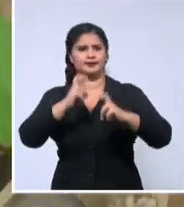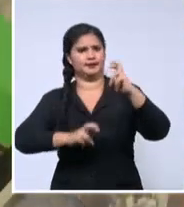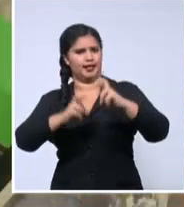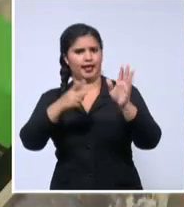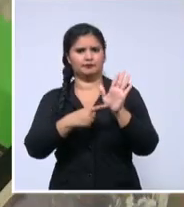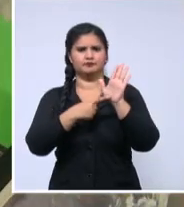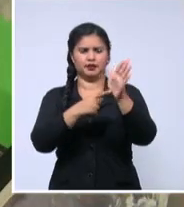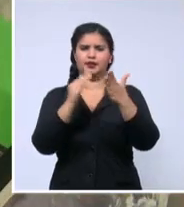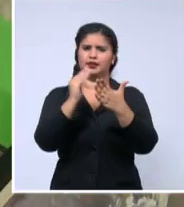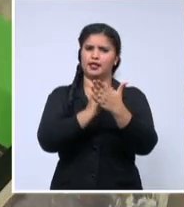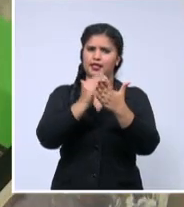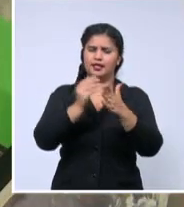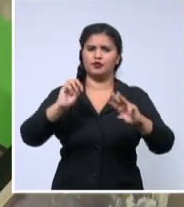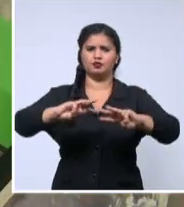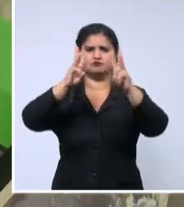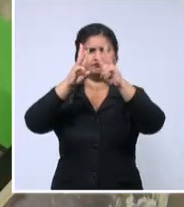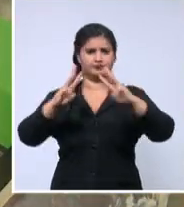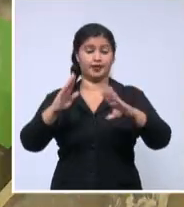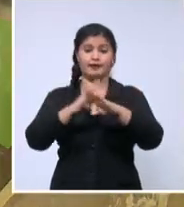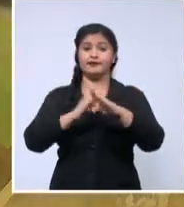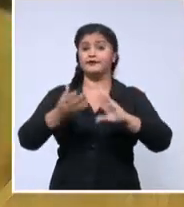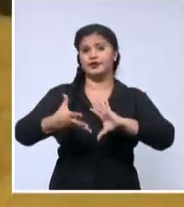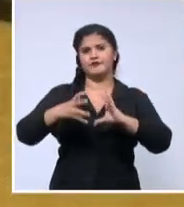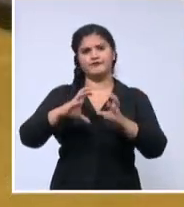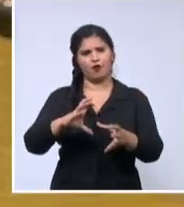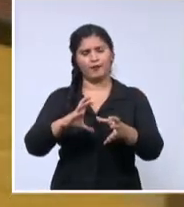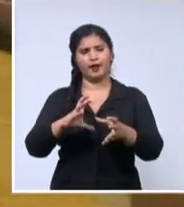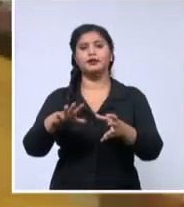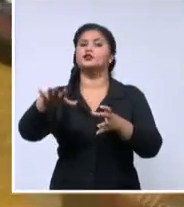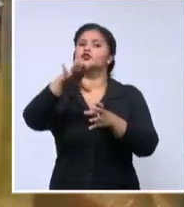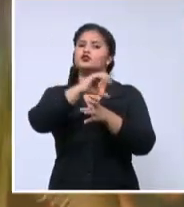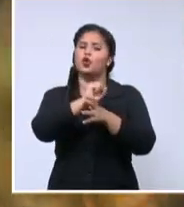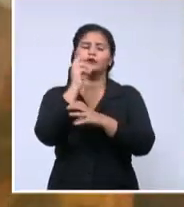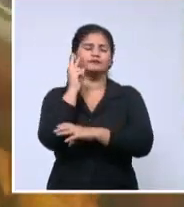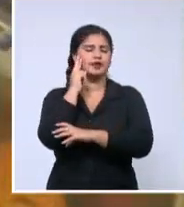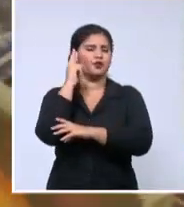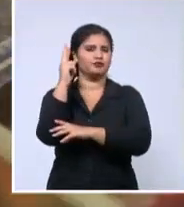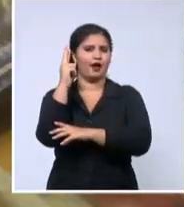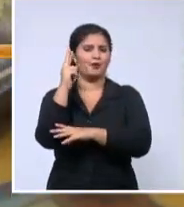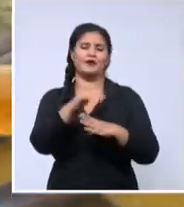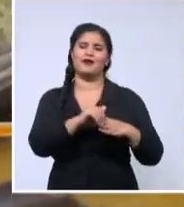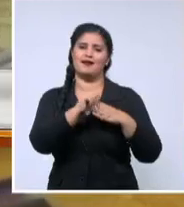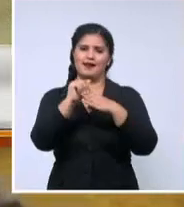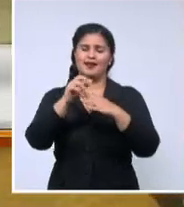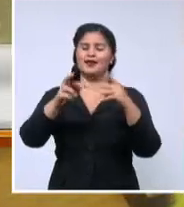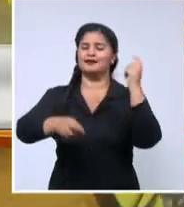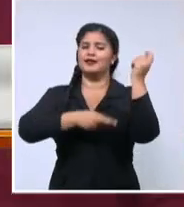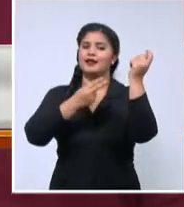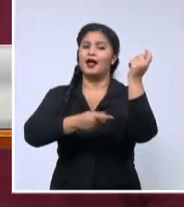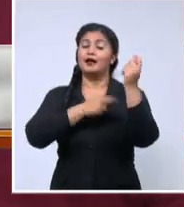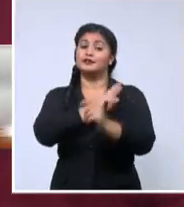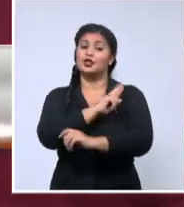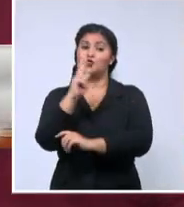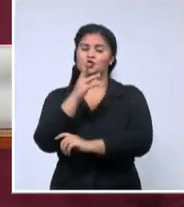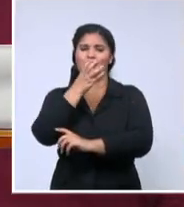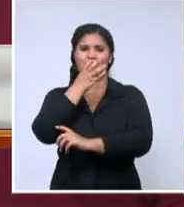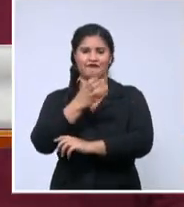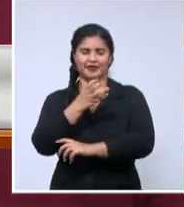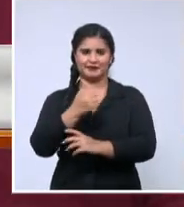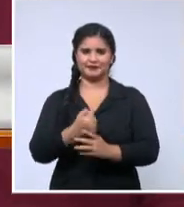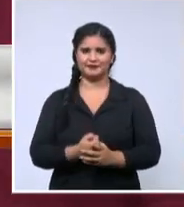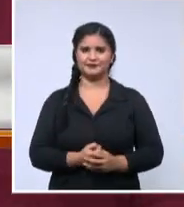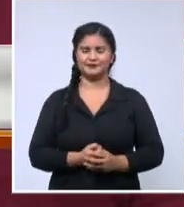encuentros virtuales. El día 24 en la sede del Consejo Nacional de Casas de Cultura, en horas de la tarde, pues estaremos celebrando también e inaugurando la exposición